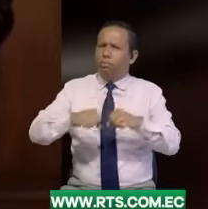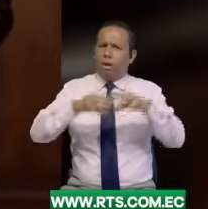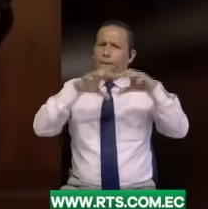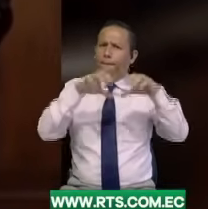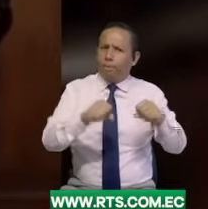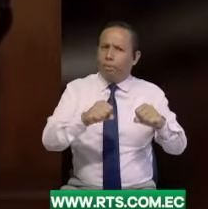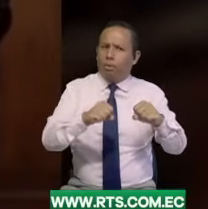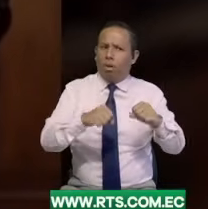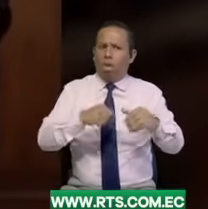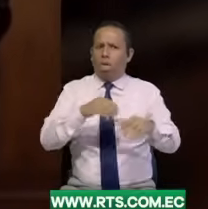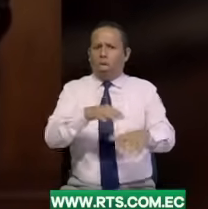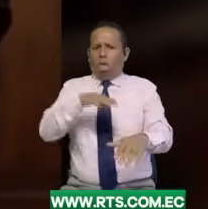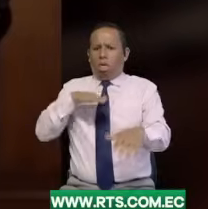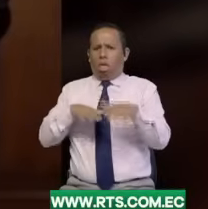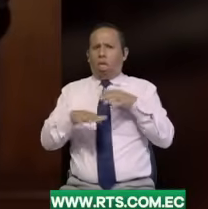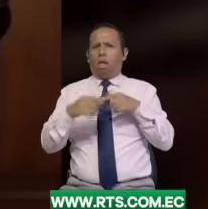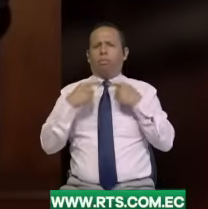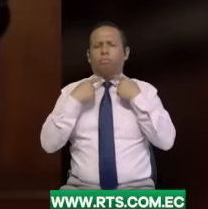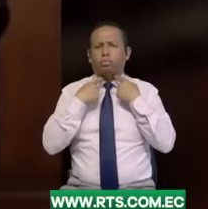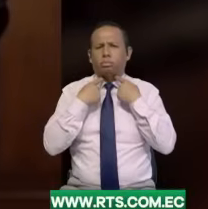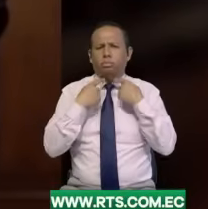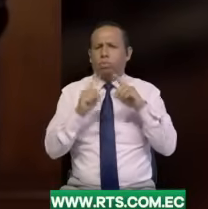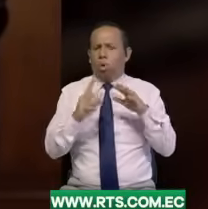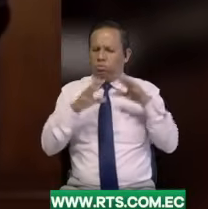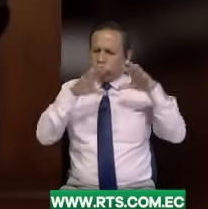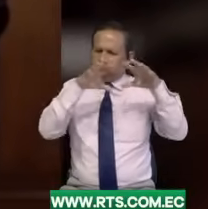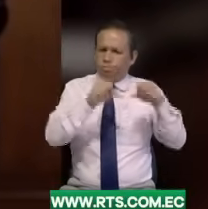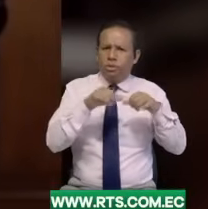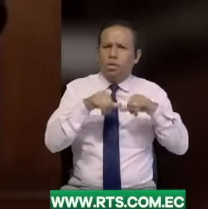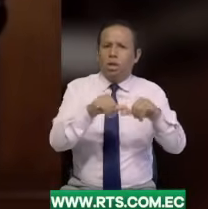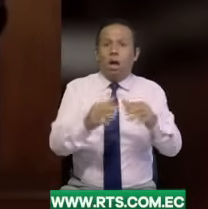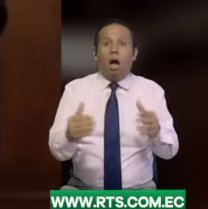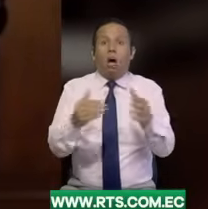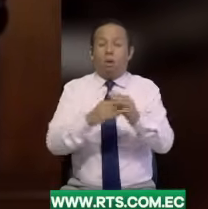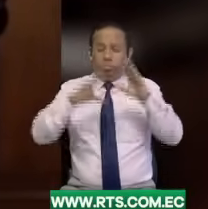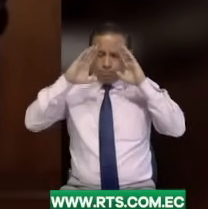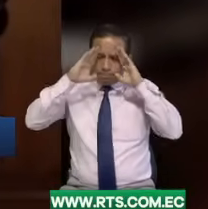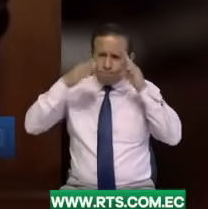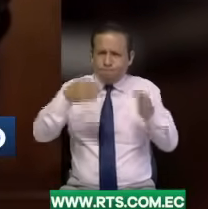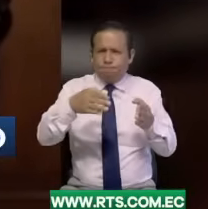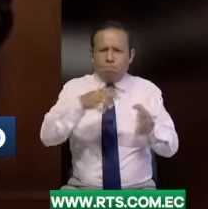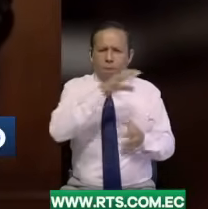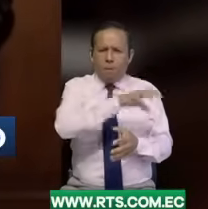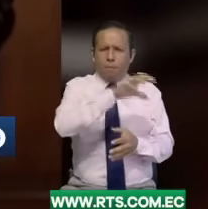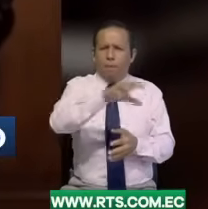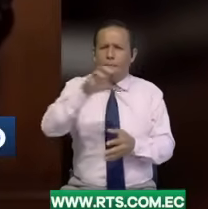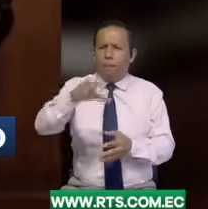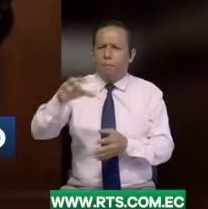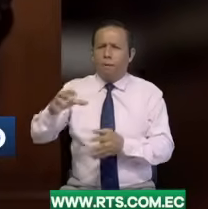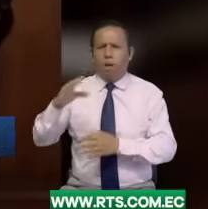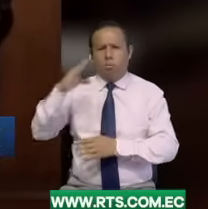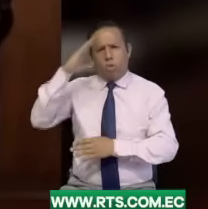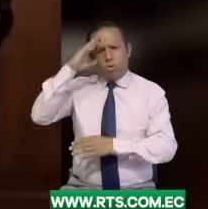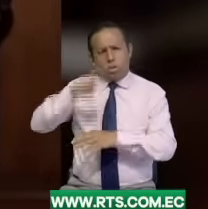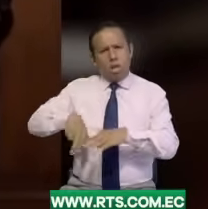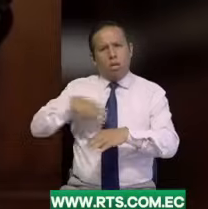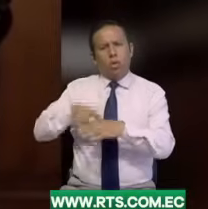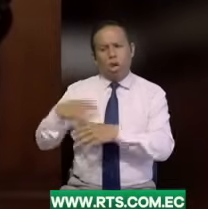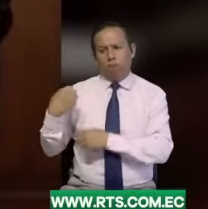excepción focalizado en las provincias que más necesitan que las Fuerzas Armadas y la Policía Nacional tengan libertad de